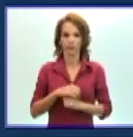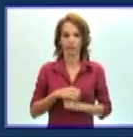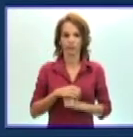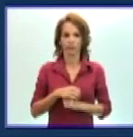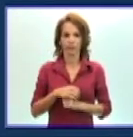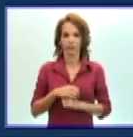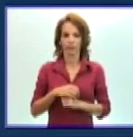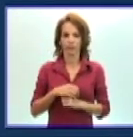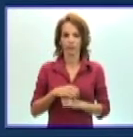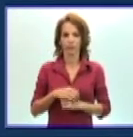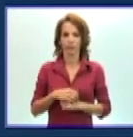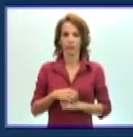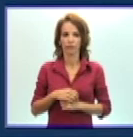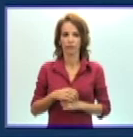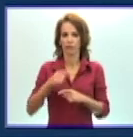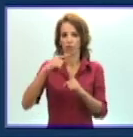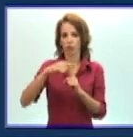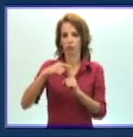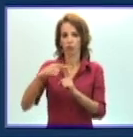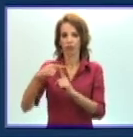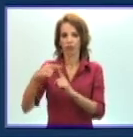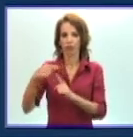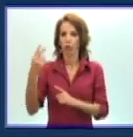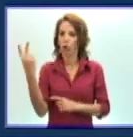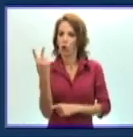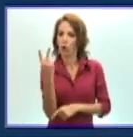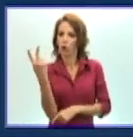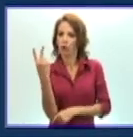sumando estos dos valores, quedaría